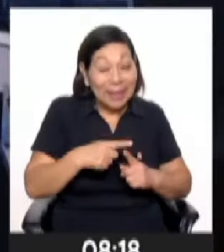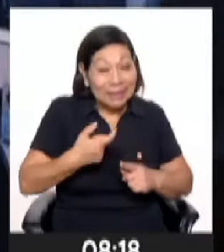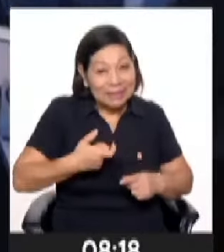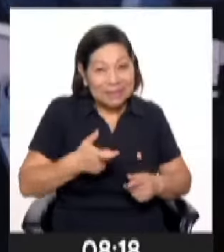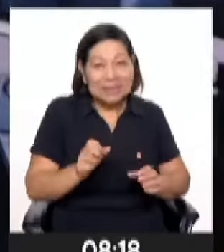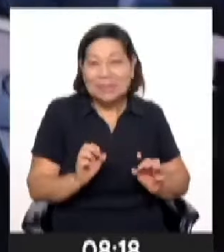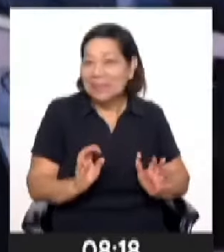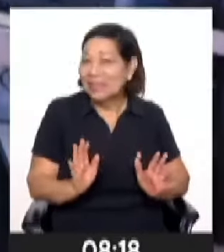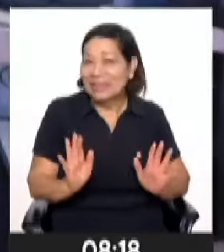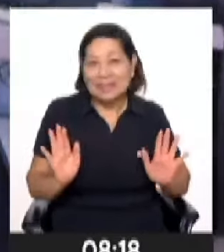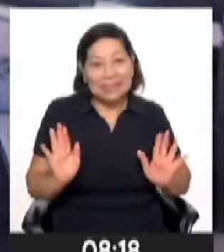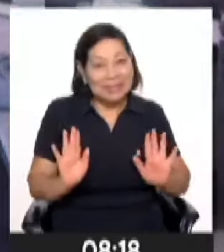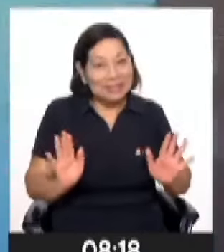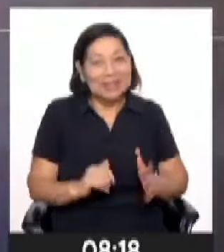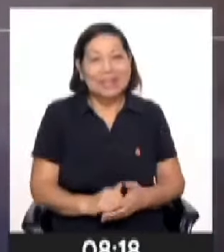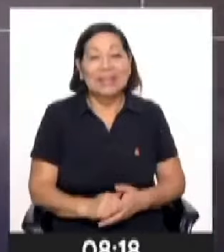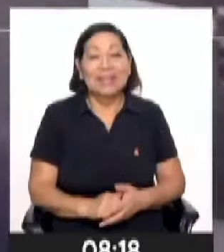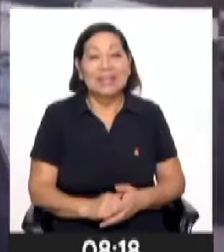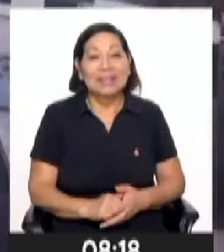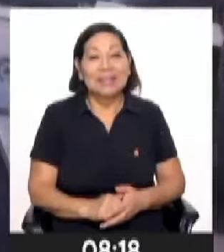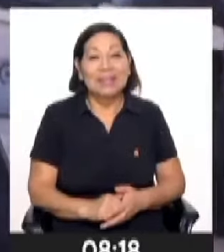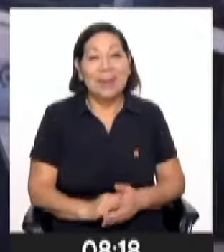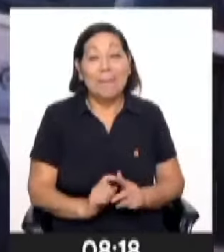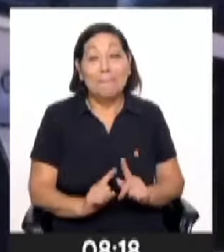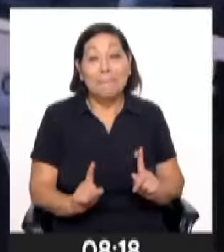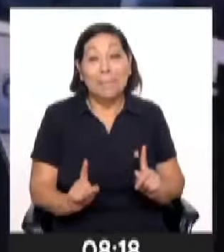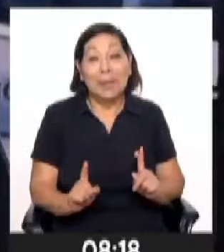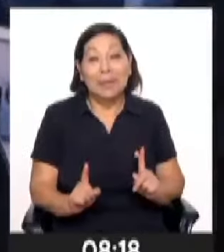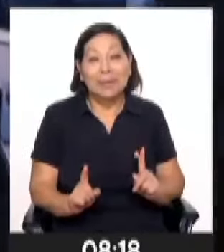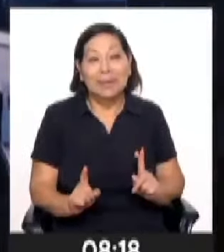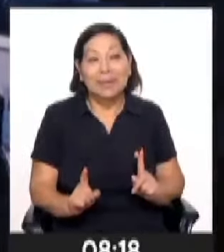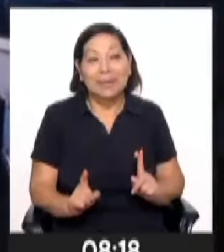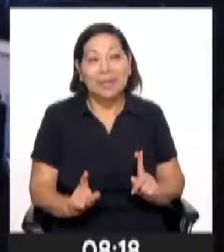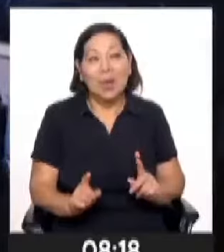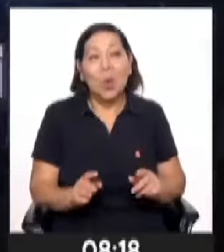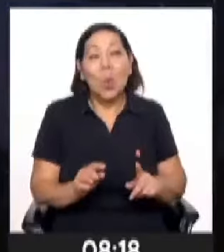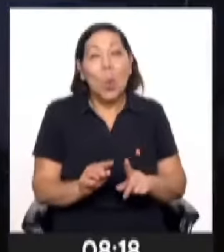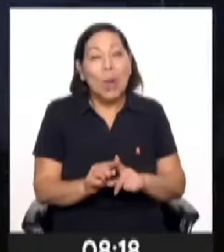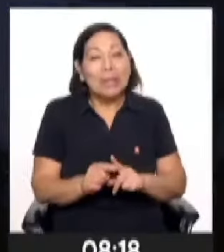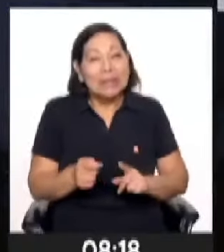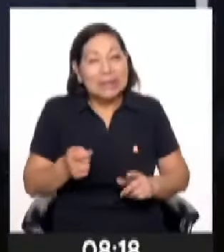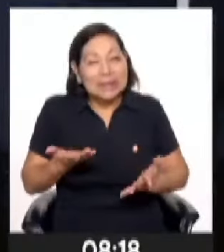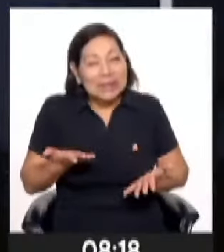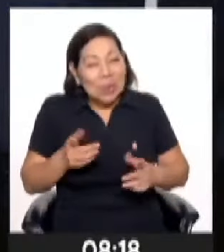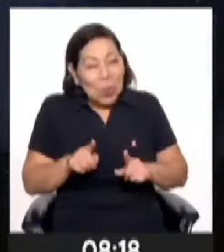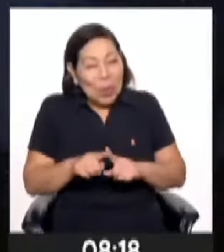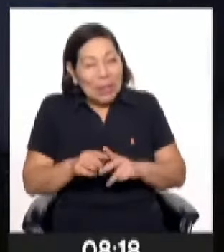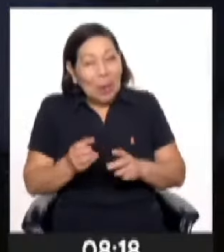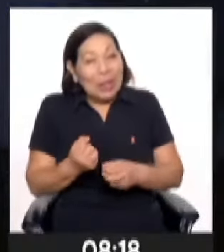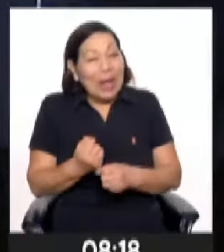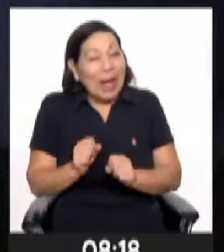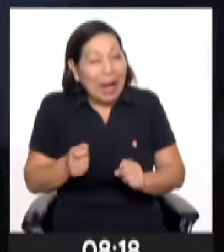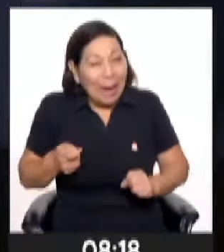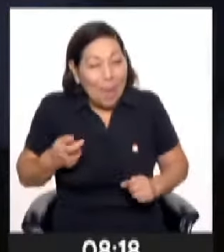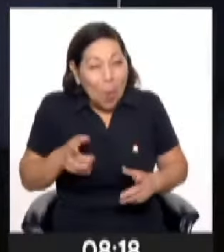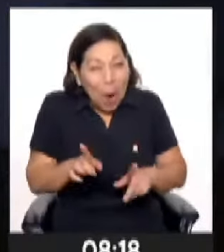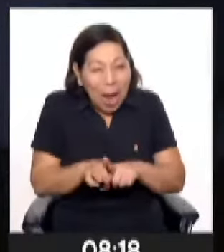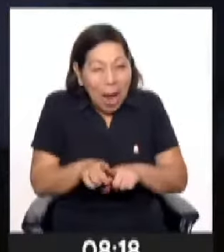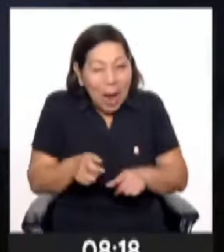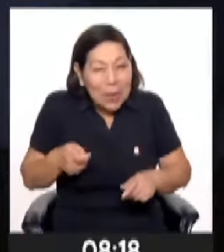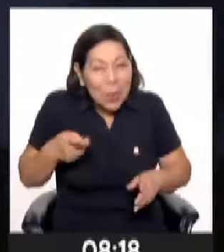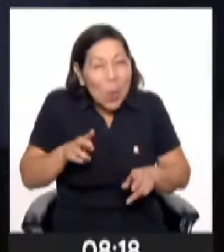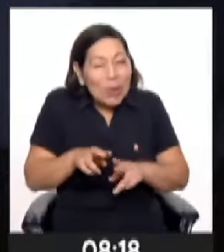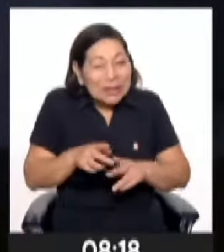la tarjeta no es el diablo, ¿no? O sea, yo siempre digo, la tarjeta es como un cuchillo. Ajá. O sea, un cuchillo te puede salvar la vida para un médico